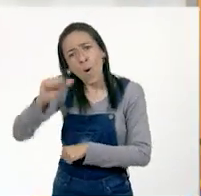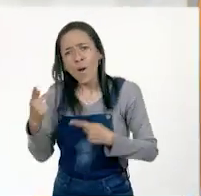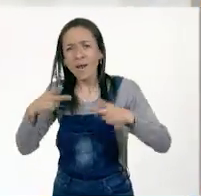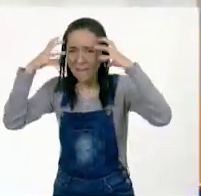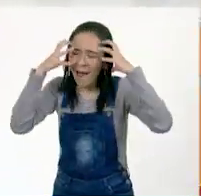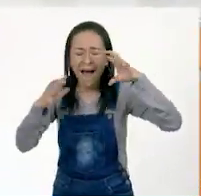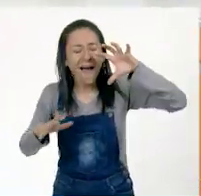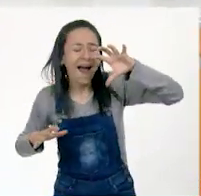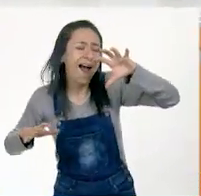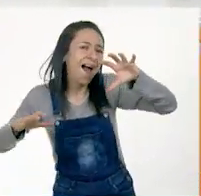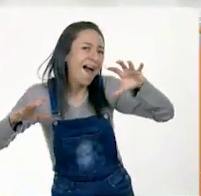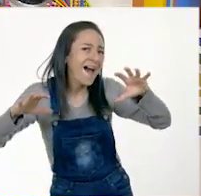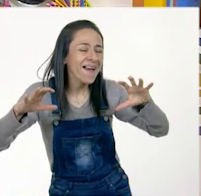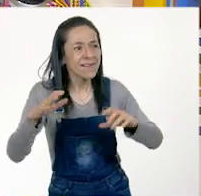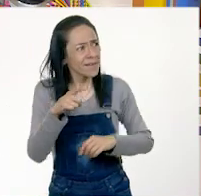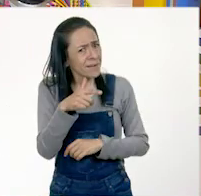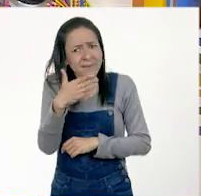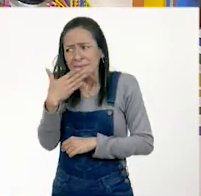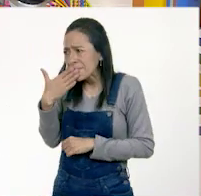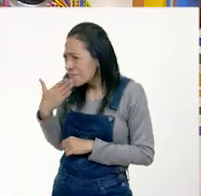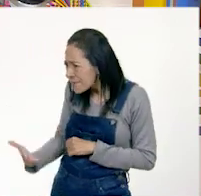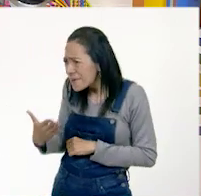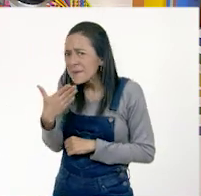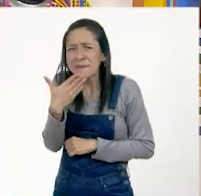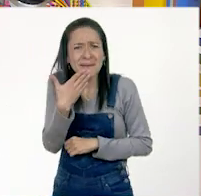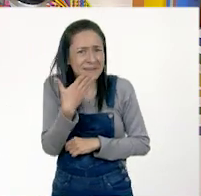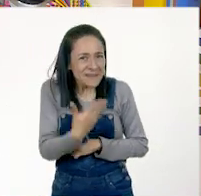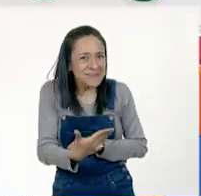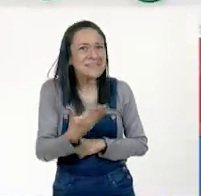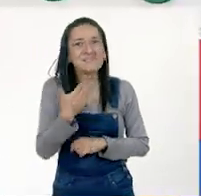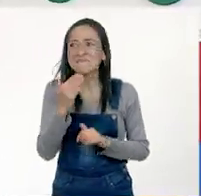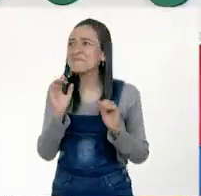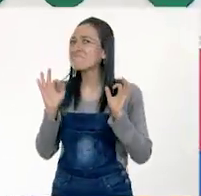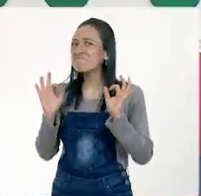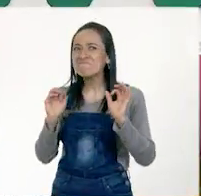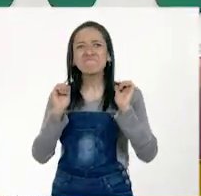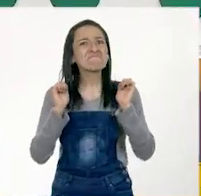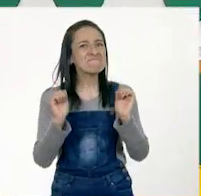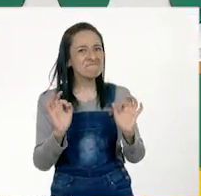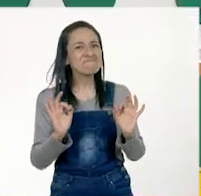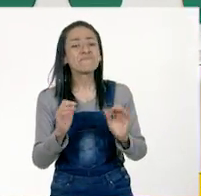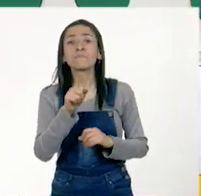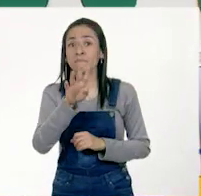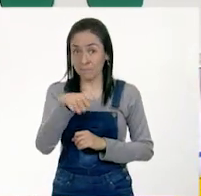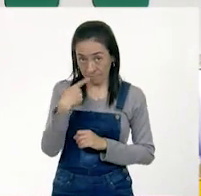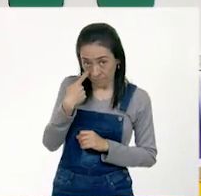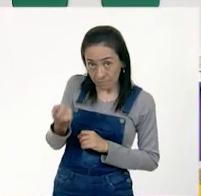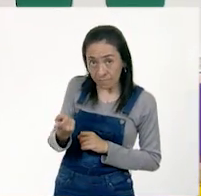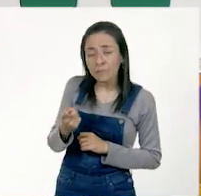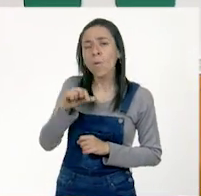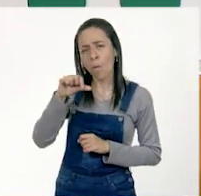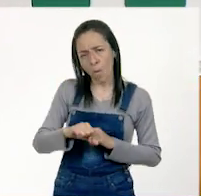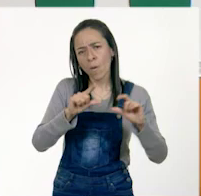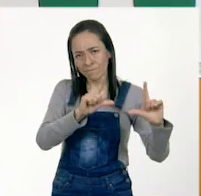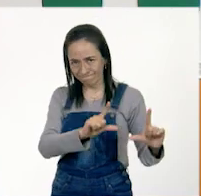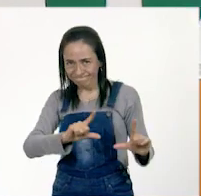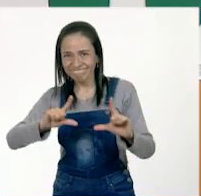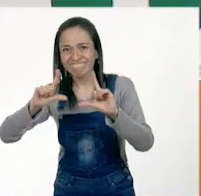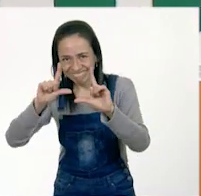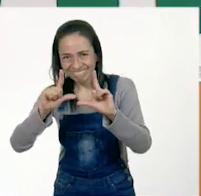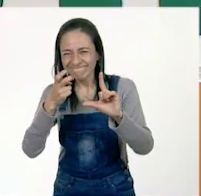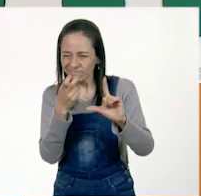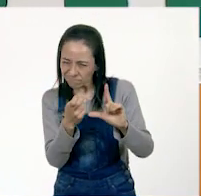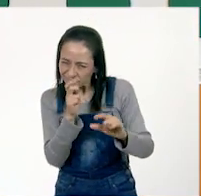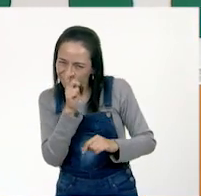bien! ¡Muy bien! ¡Excelente! Oigan, pues como pueden darse cuenta, a lo largo de este programa,